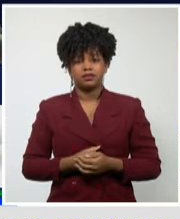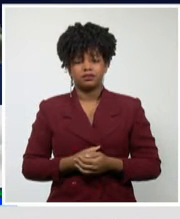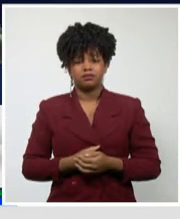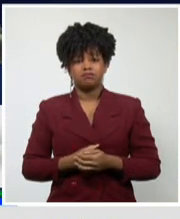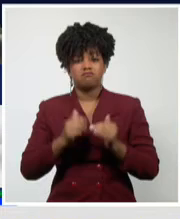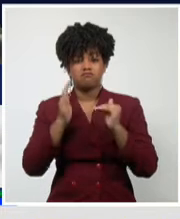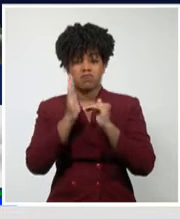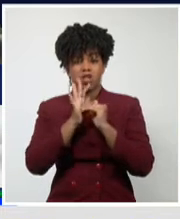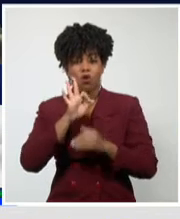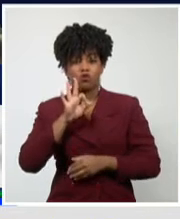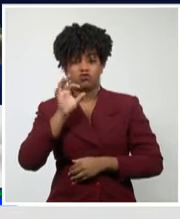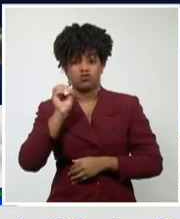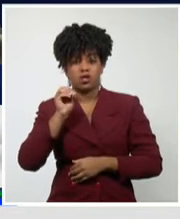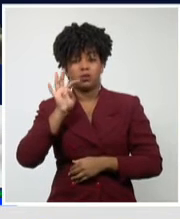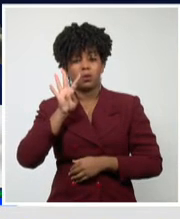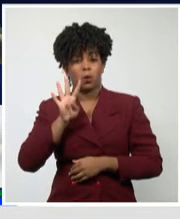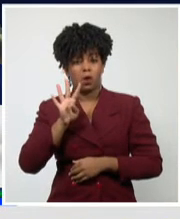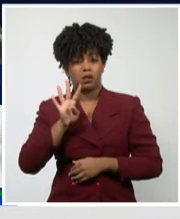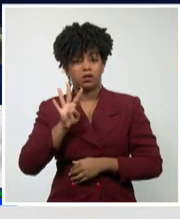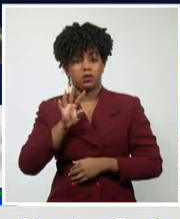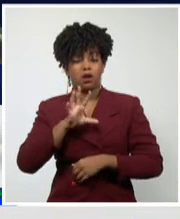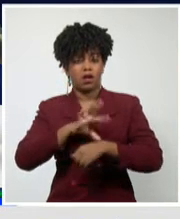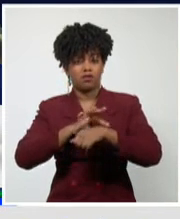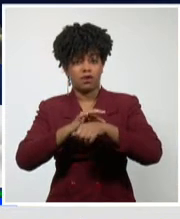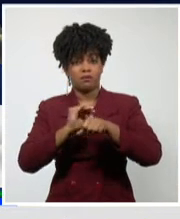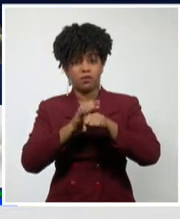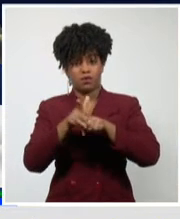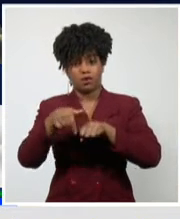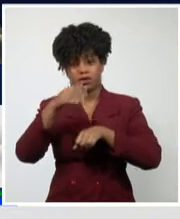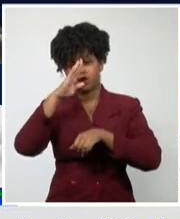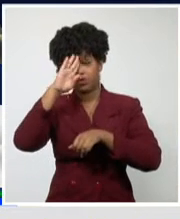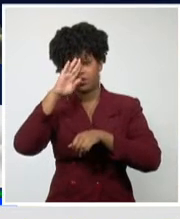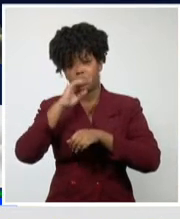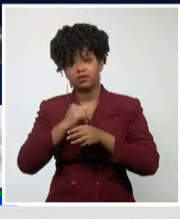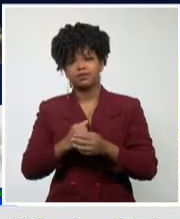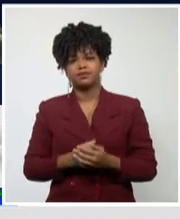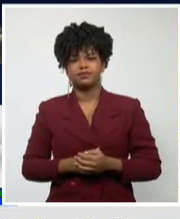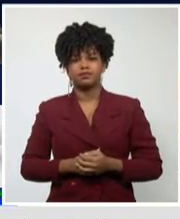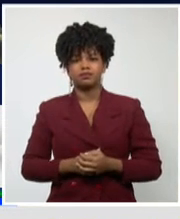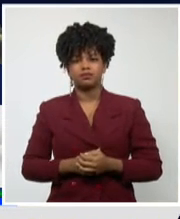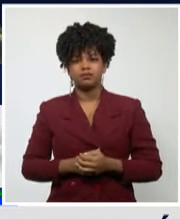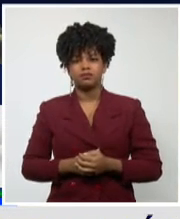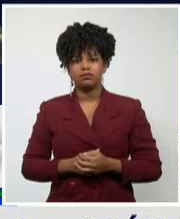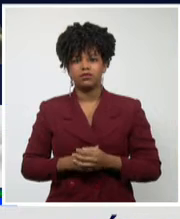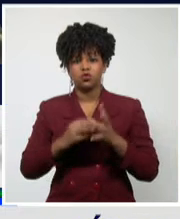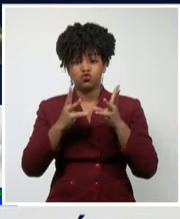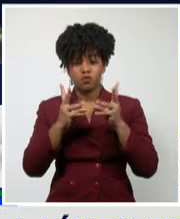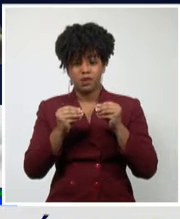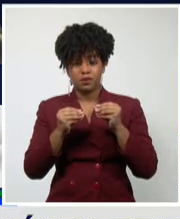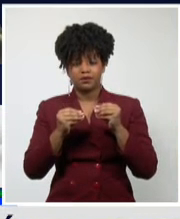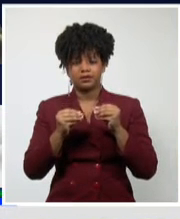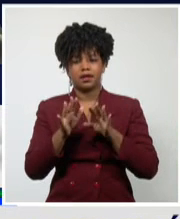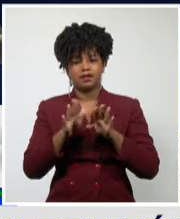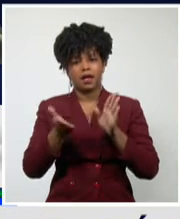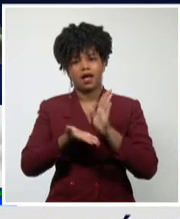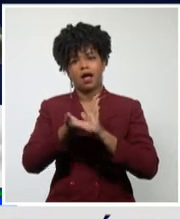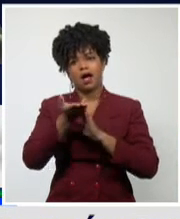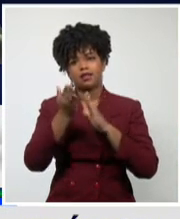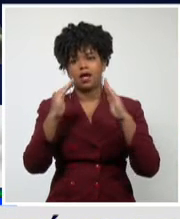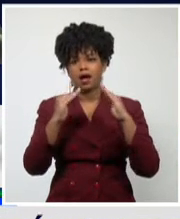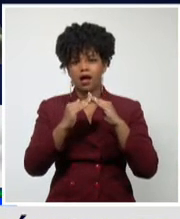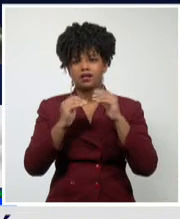1.804 que se han diagnosticado, que ya se encuentran de alta, como siempre decimos, incorporada a su